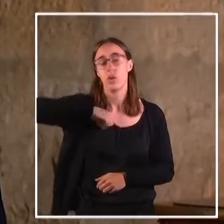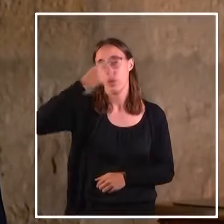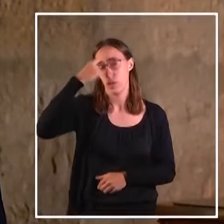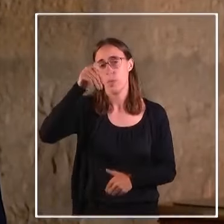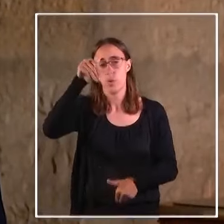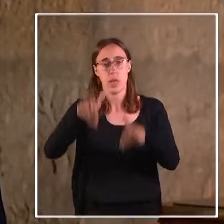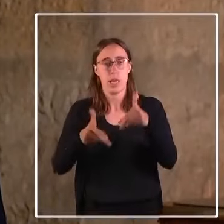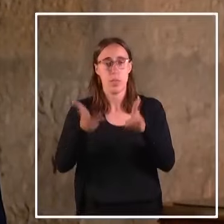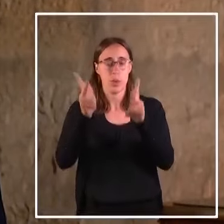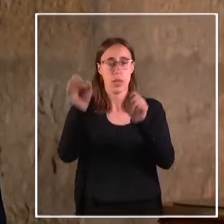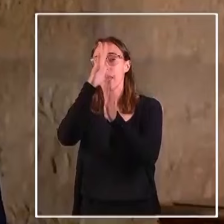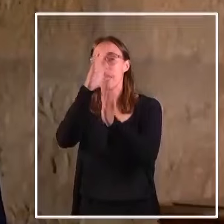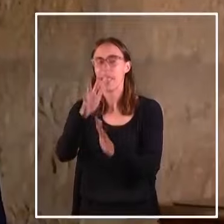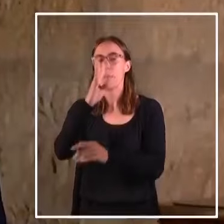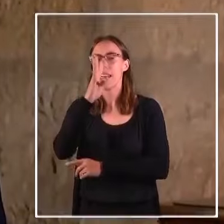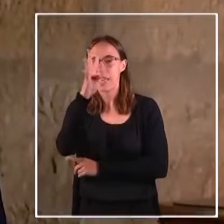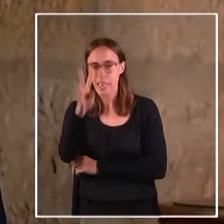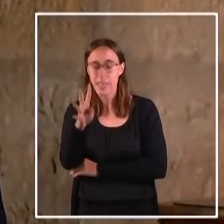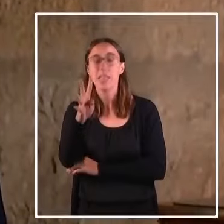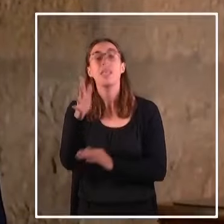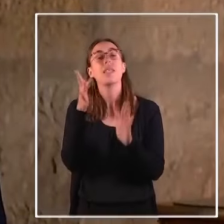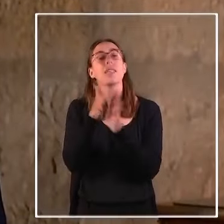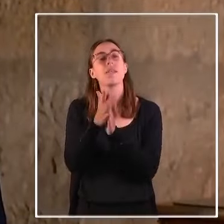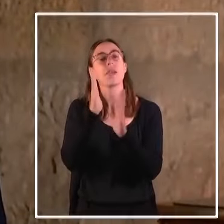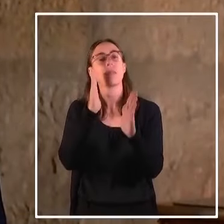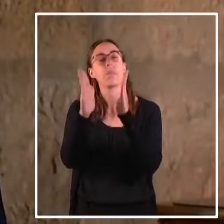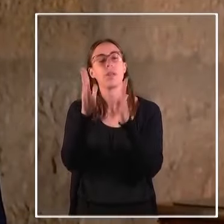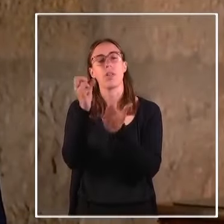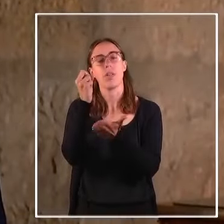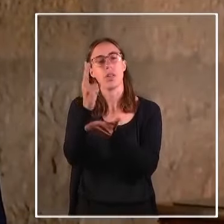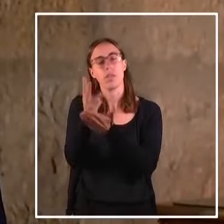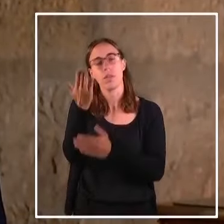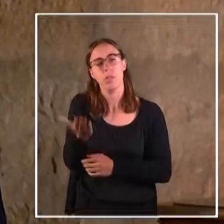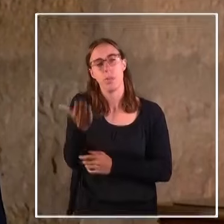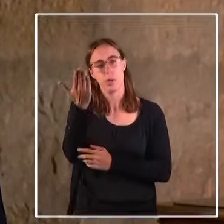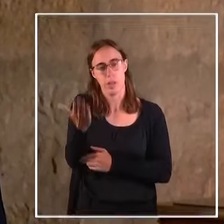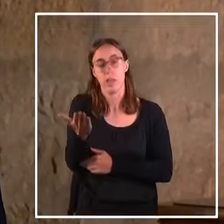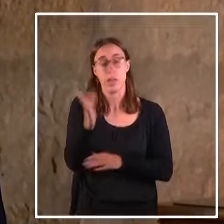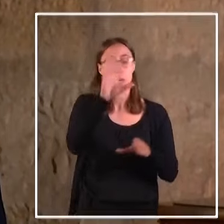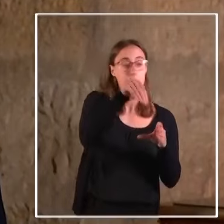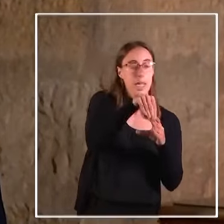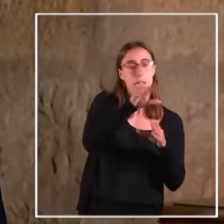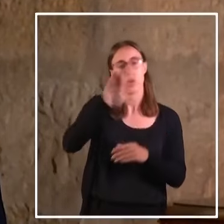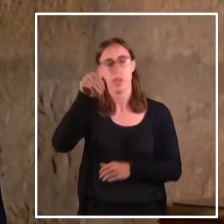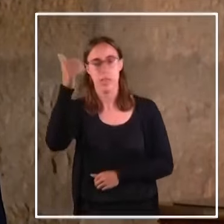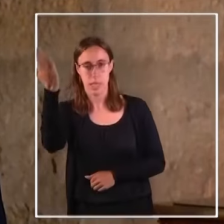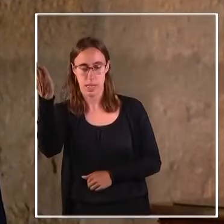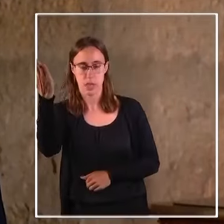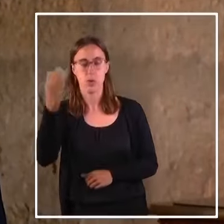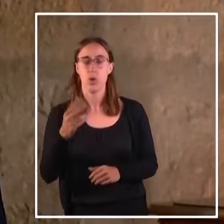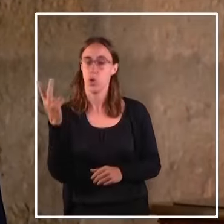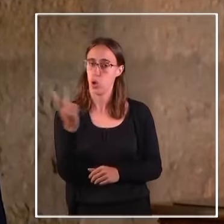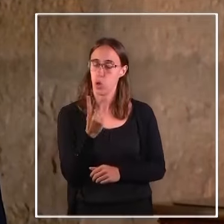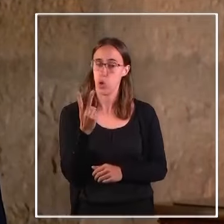la participación de los ciudadanos. Y habrá que hacer frente a desafíos muy grandes, tanto internos como externos.